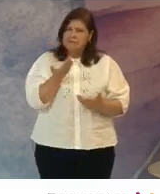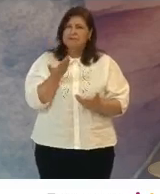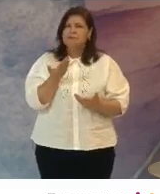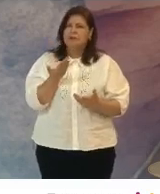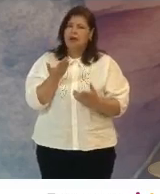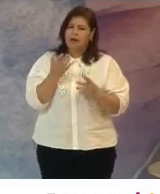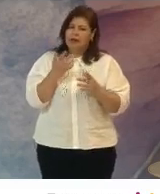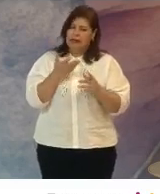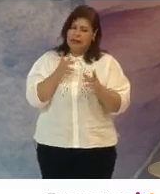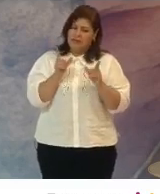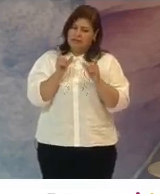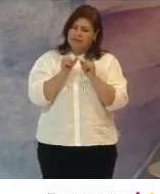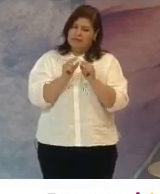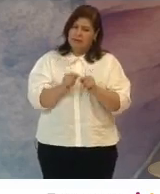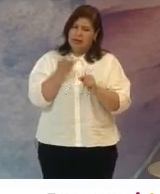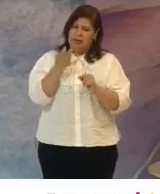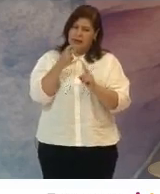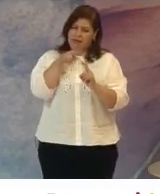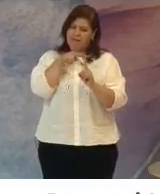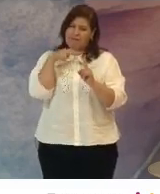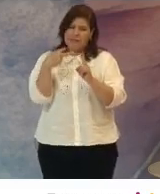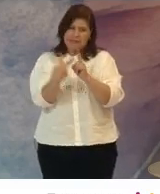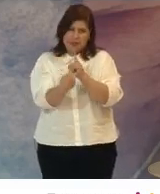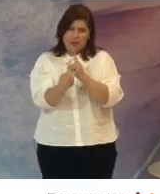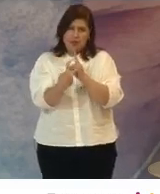hacer un resumen de este enfoque